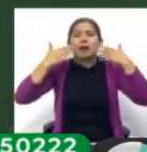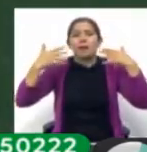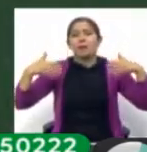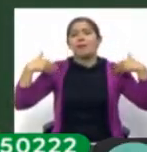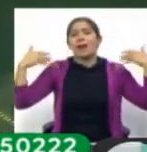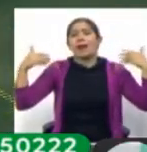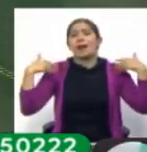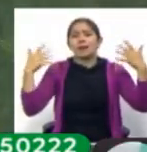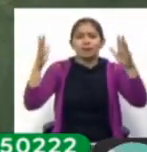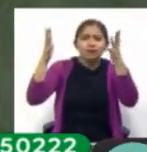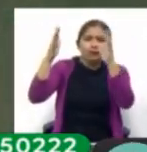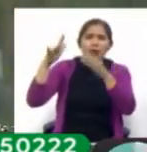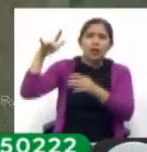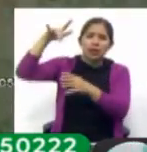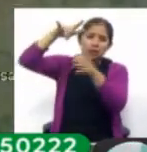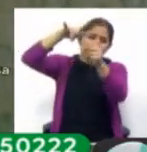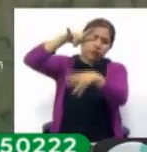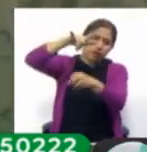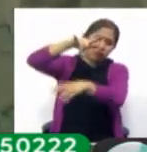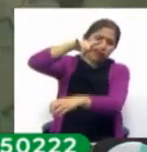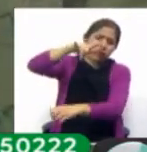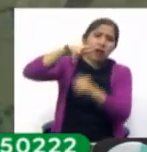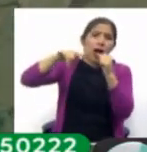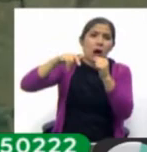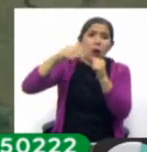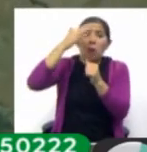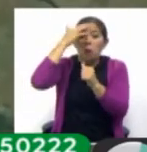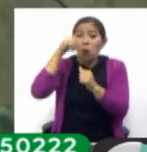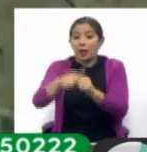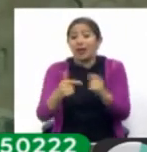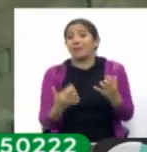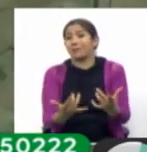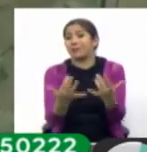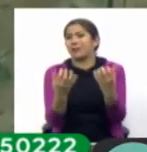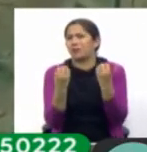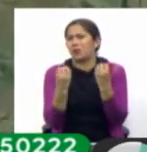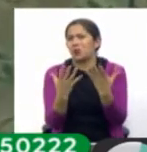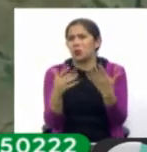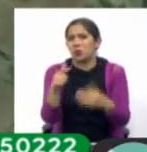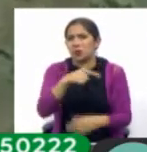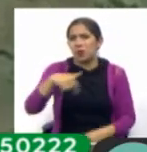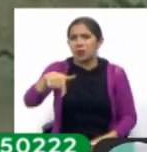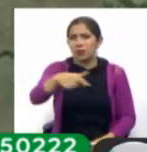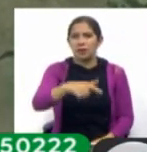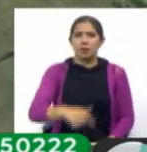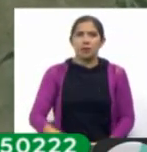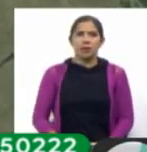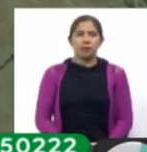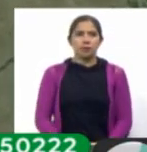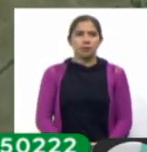del supertanker en una zona con uno de los focos de calor más grande.